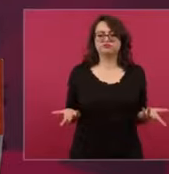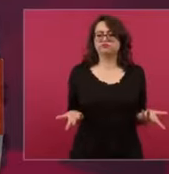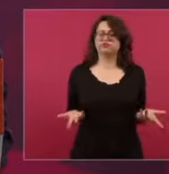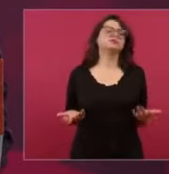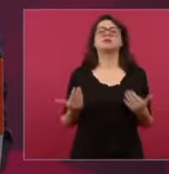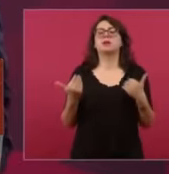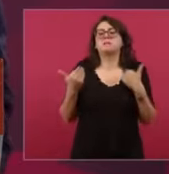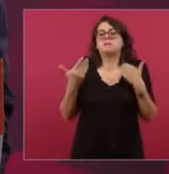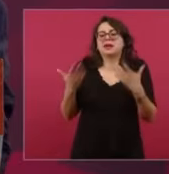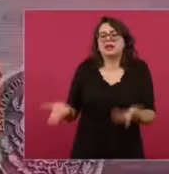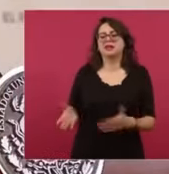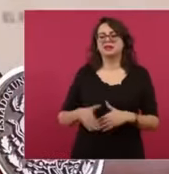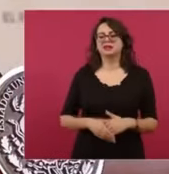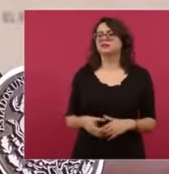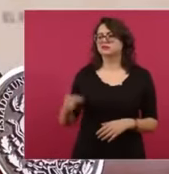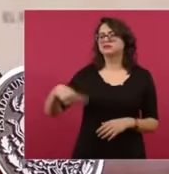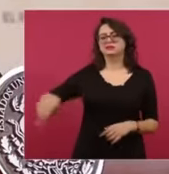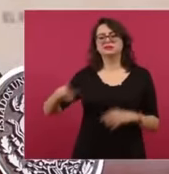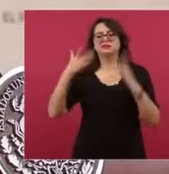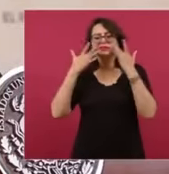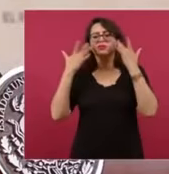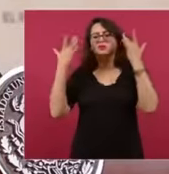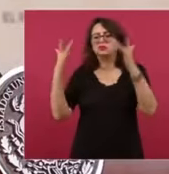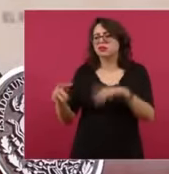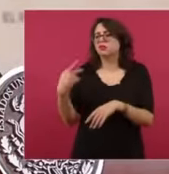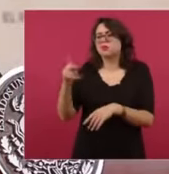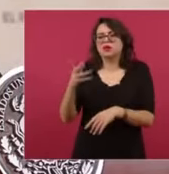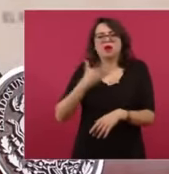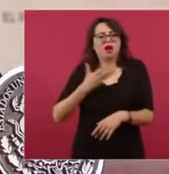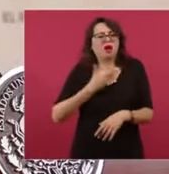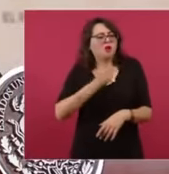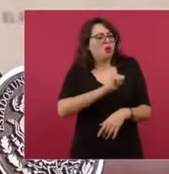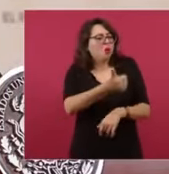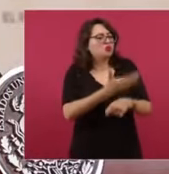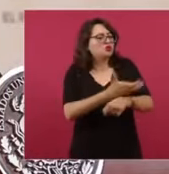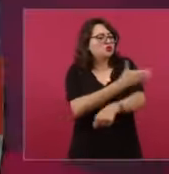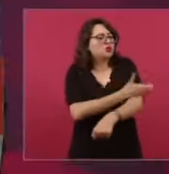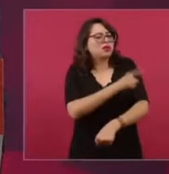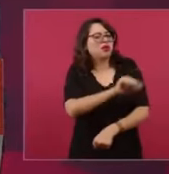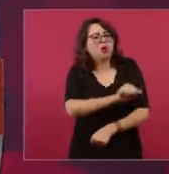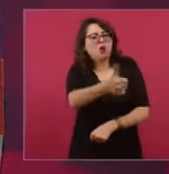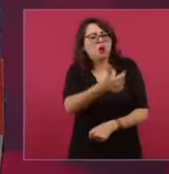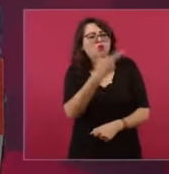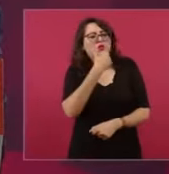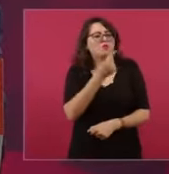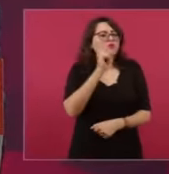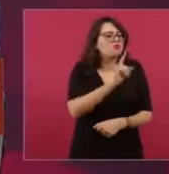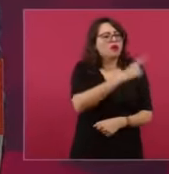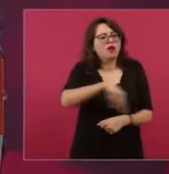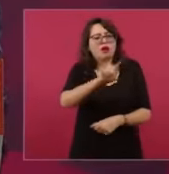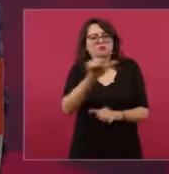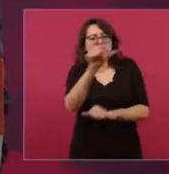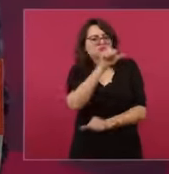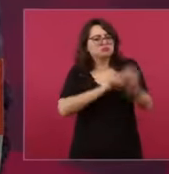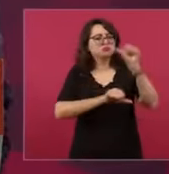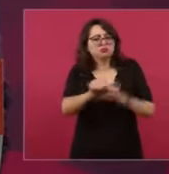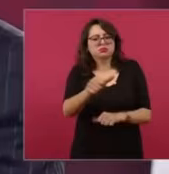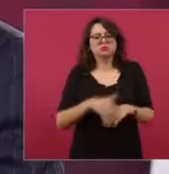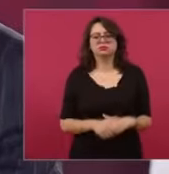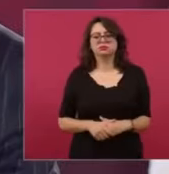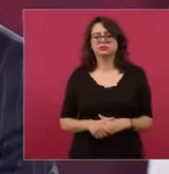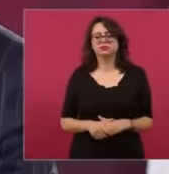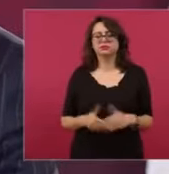hay otros compañeros, compañeras, ¿no? Porque algunos van a ir a buscar ser candidatos, y